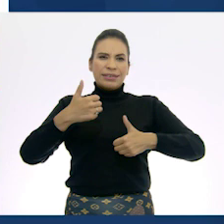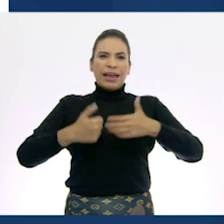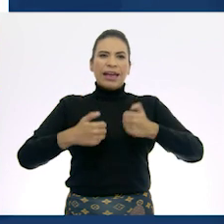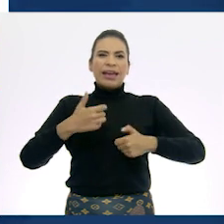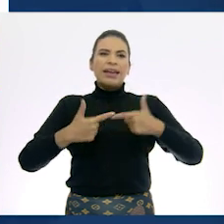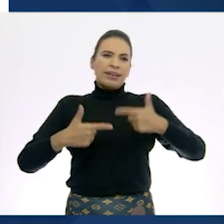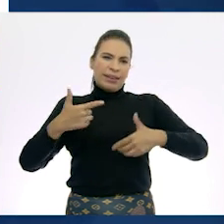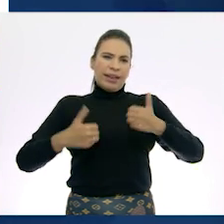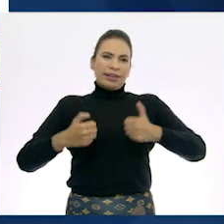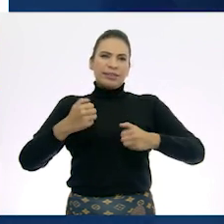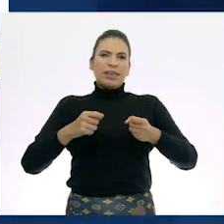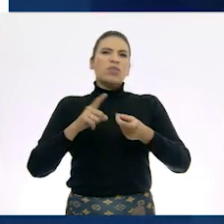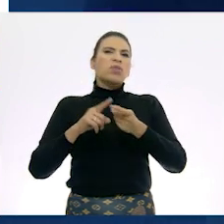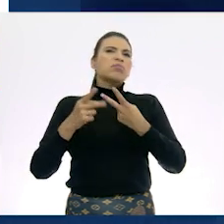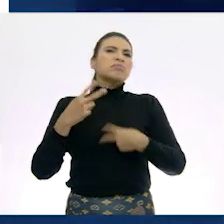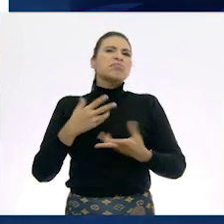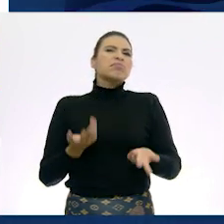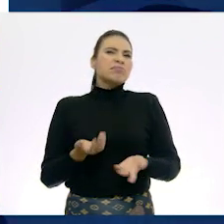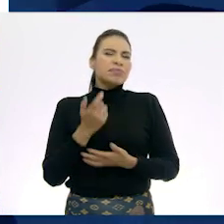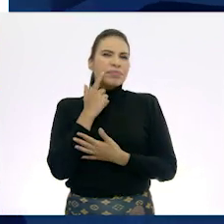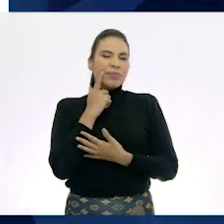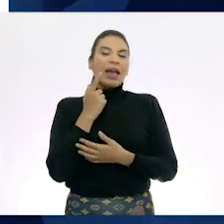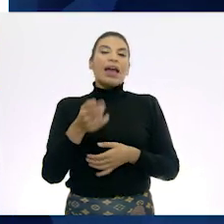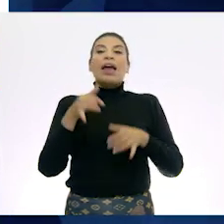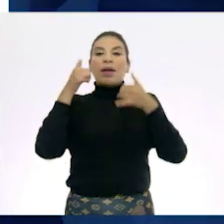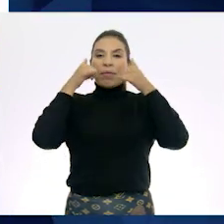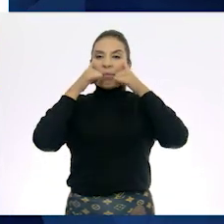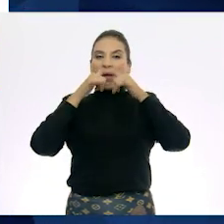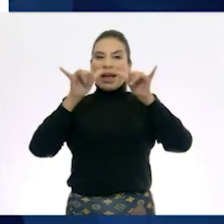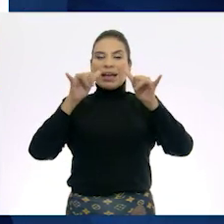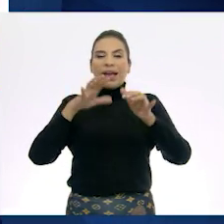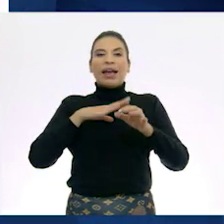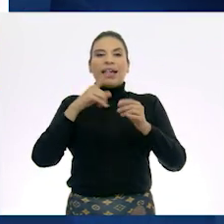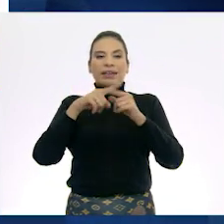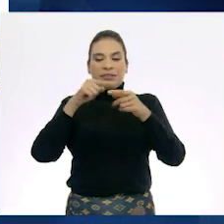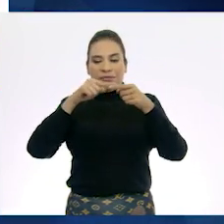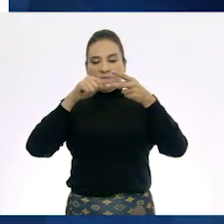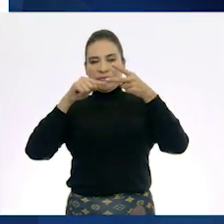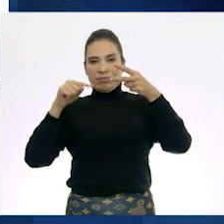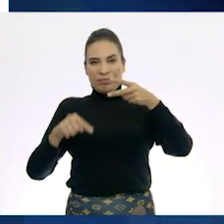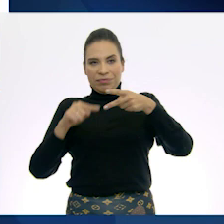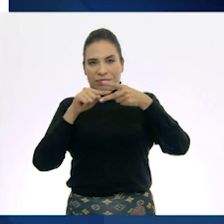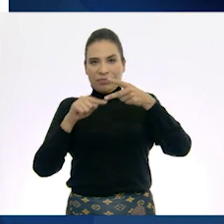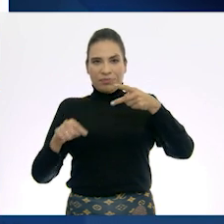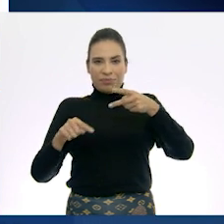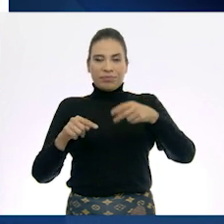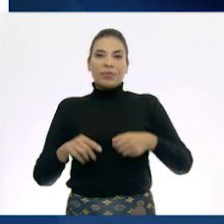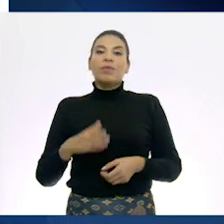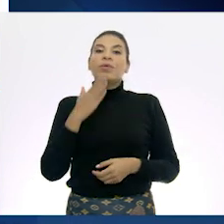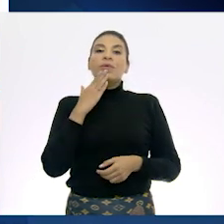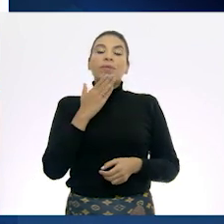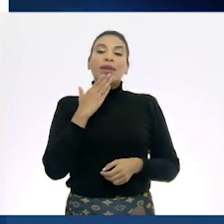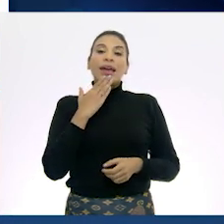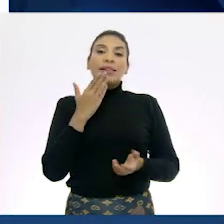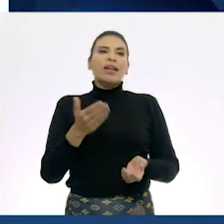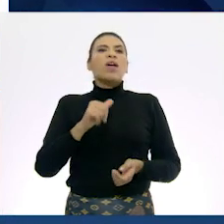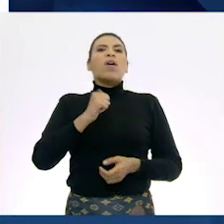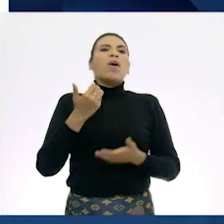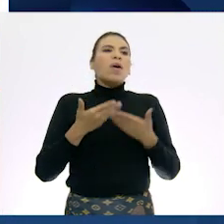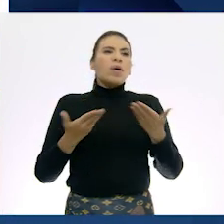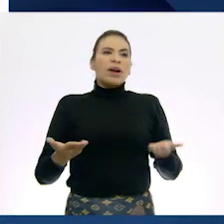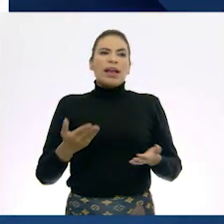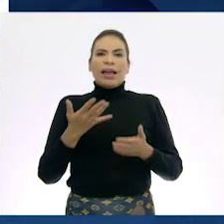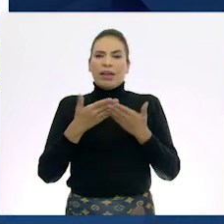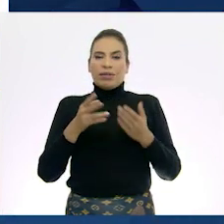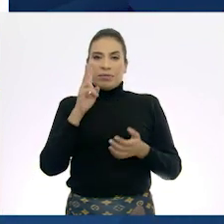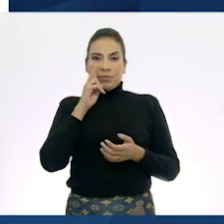la obtenemos? De la vaca, que está en el lado inferior derecho. Muy bien, María. Y ahora también,